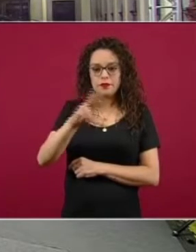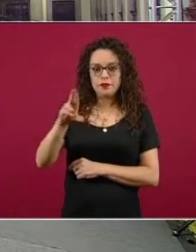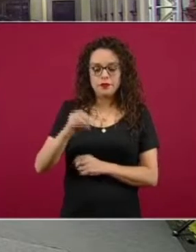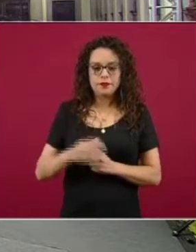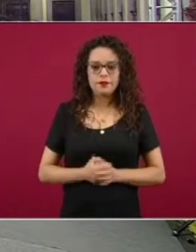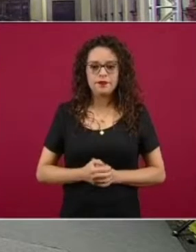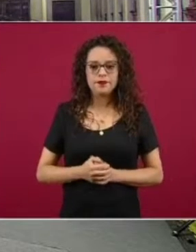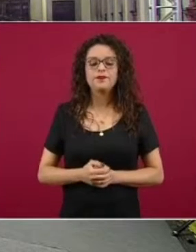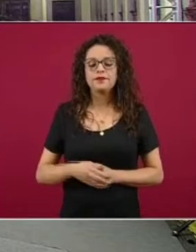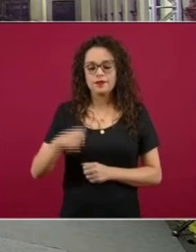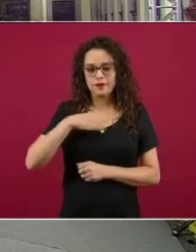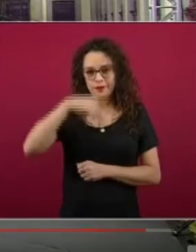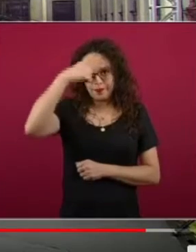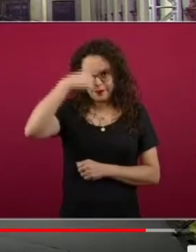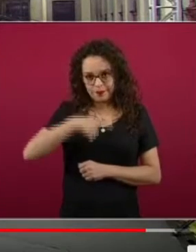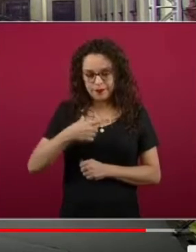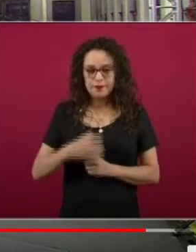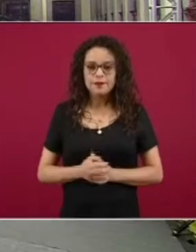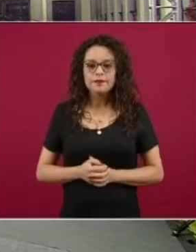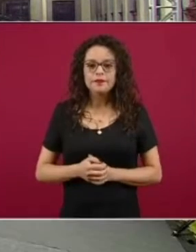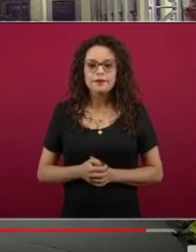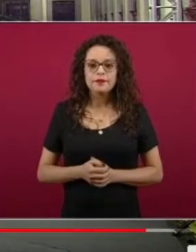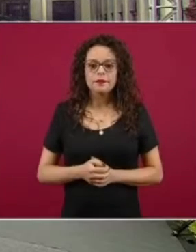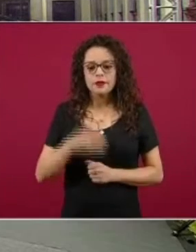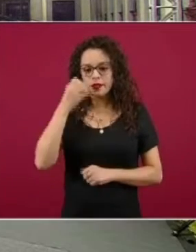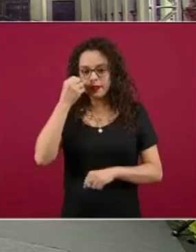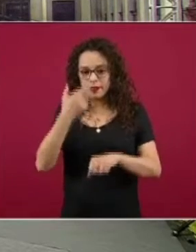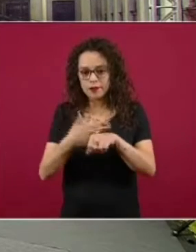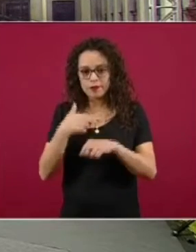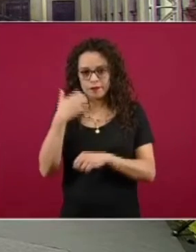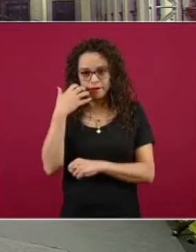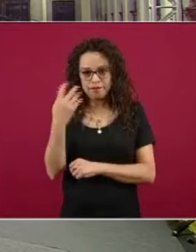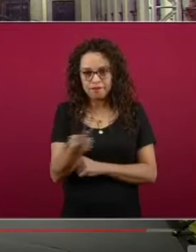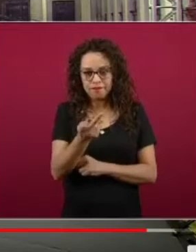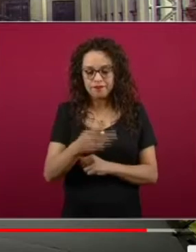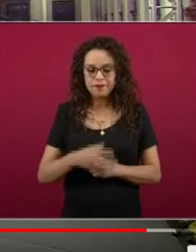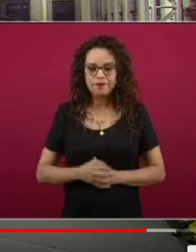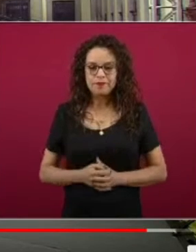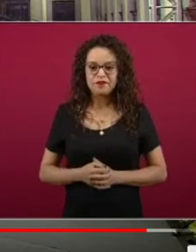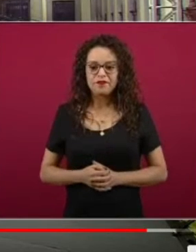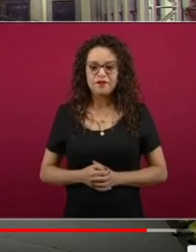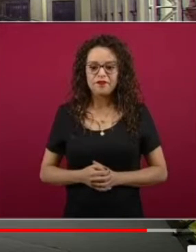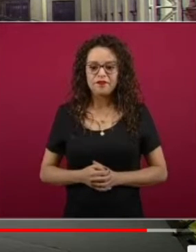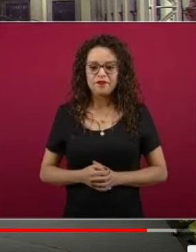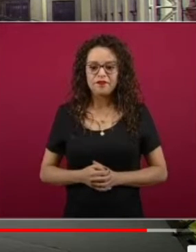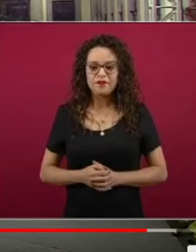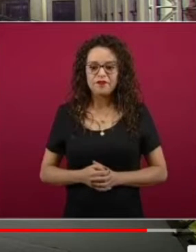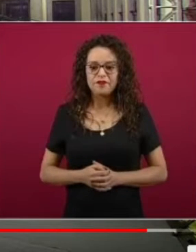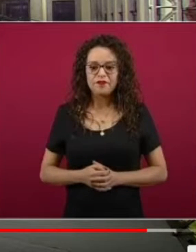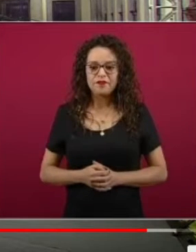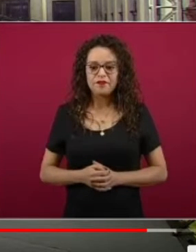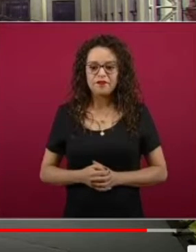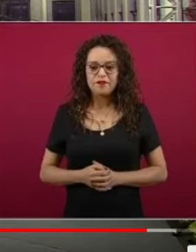Sí, buenas noches, Juan Carlos Machorro, AM de Querétaro. Secretaria, estas nuevas normatividades.